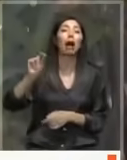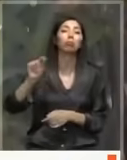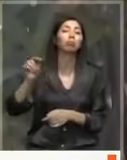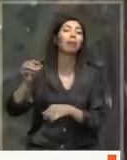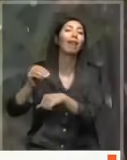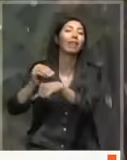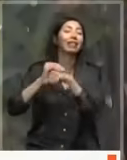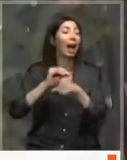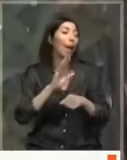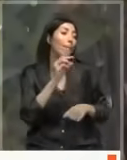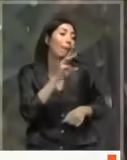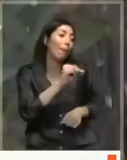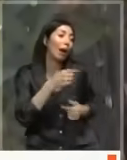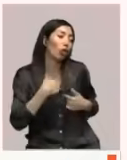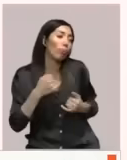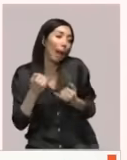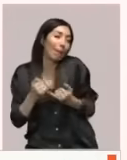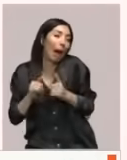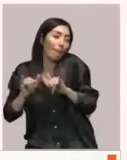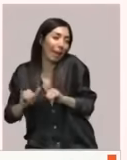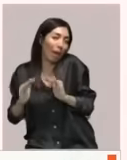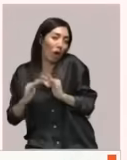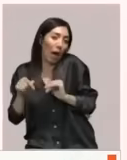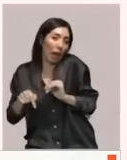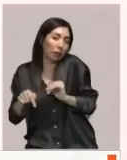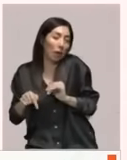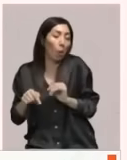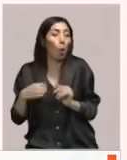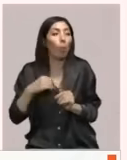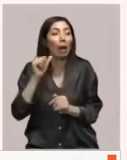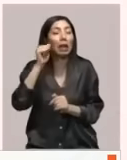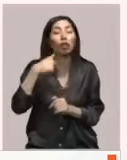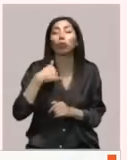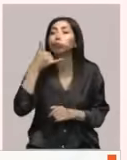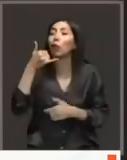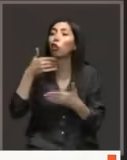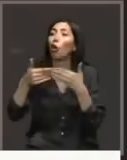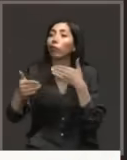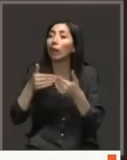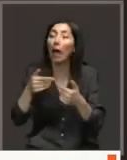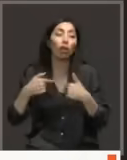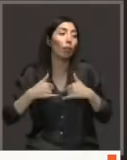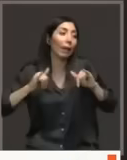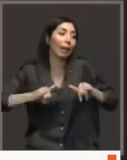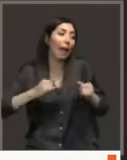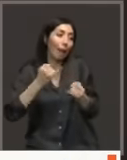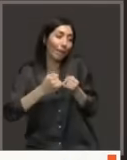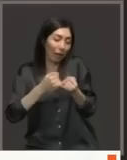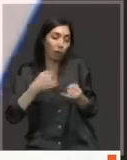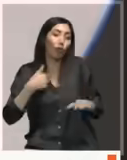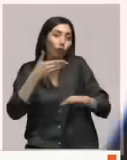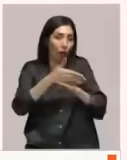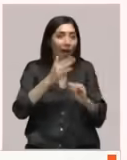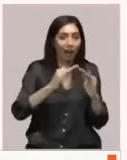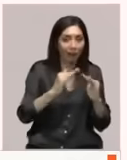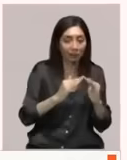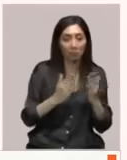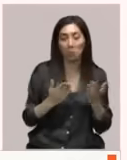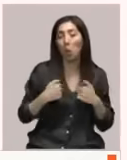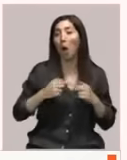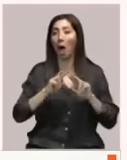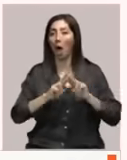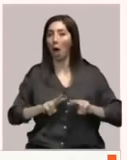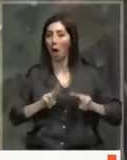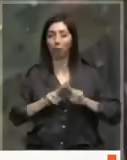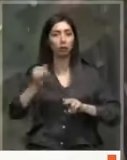donde una amiga. O al otro día yo decía, ¿y dónde está? No, mamita, me quedo donde una amiga, pero voy a la casa. Nunca dejó